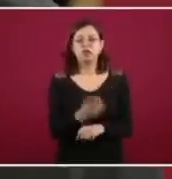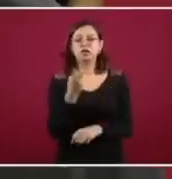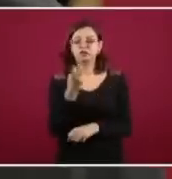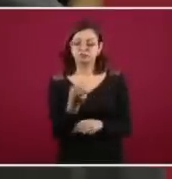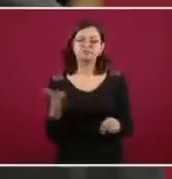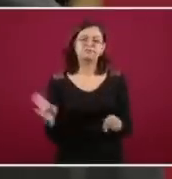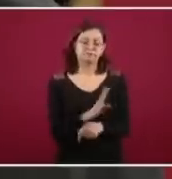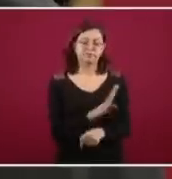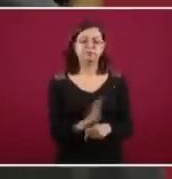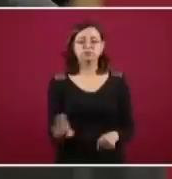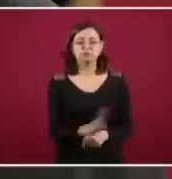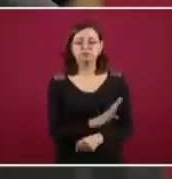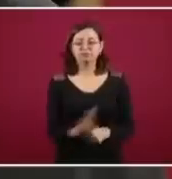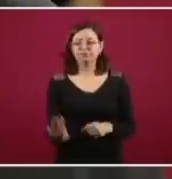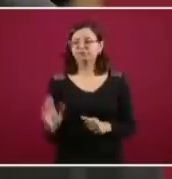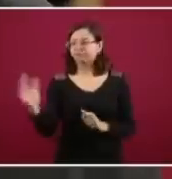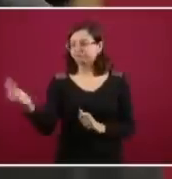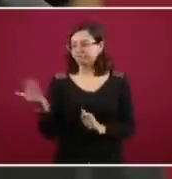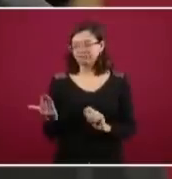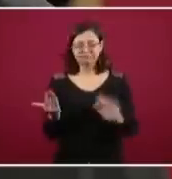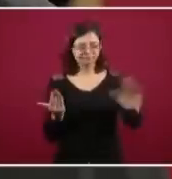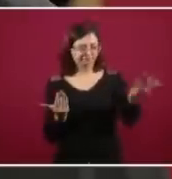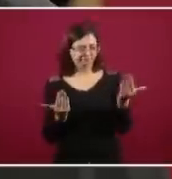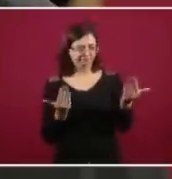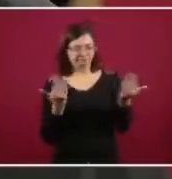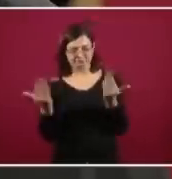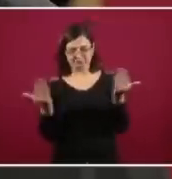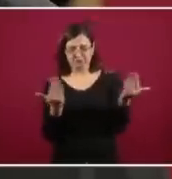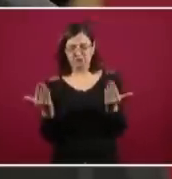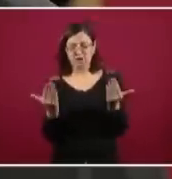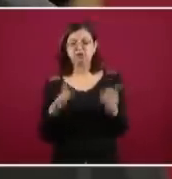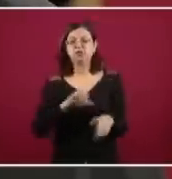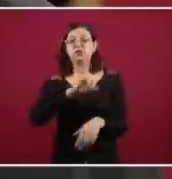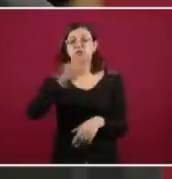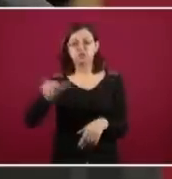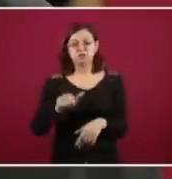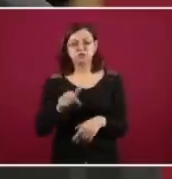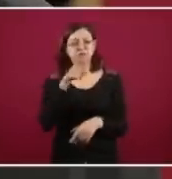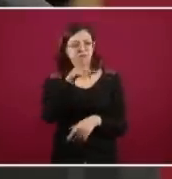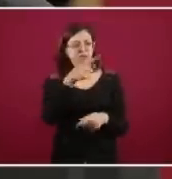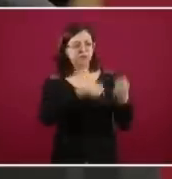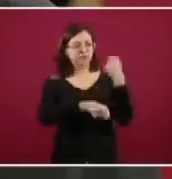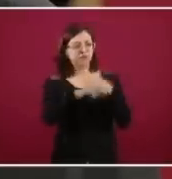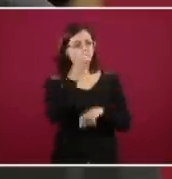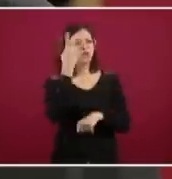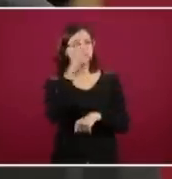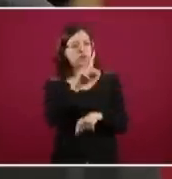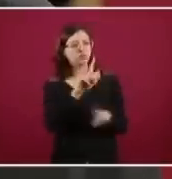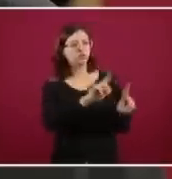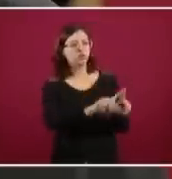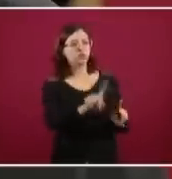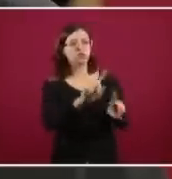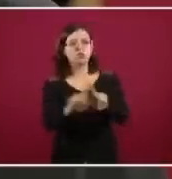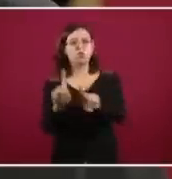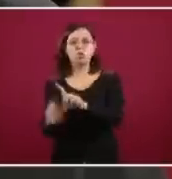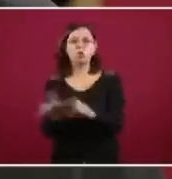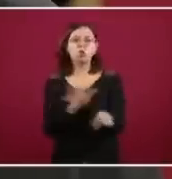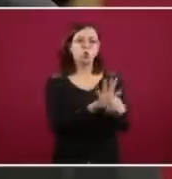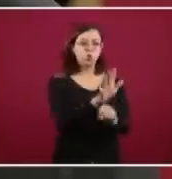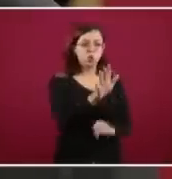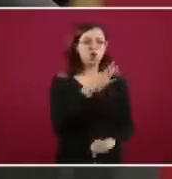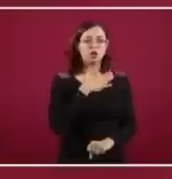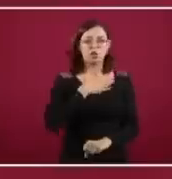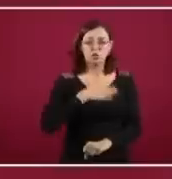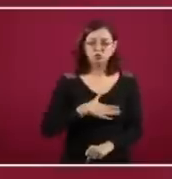Fin, poder comparar, y esto nos ayuda para cuando conocemos a nuestros proveedores de cuál es el consumo, y